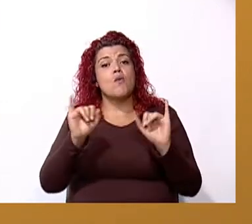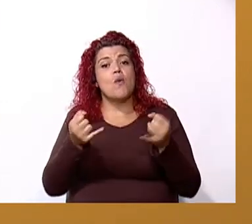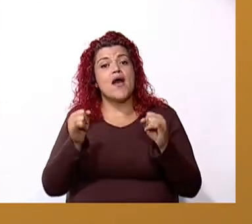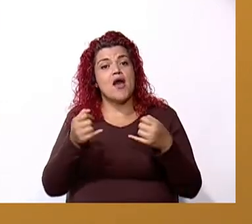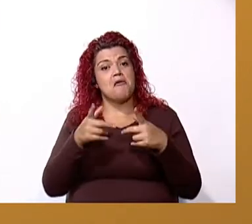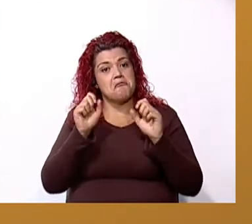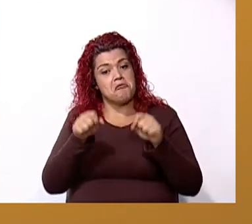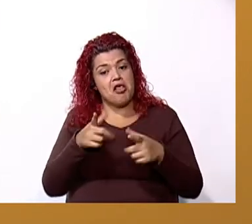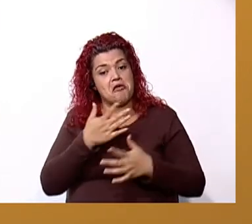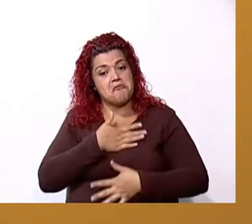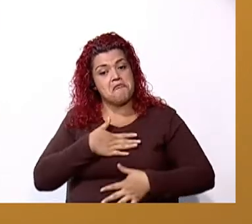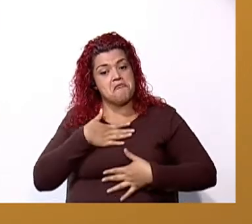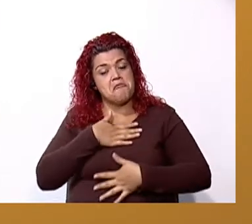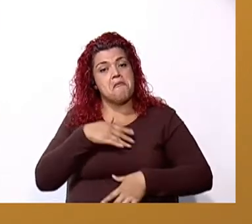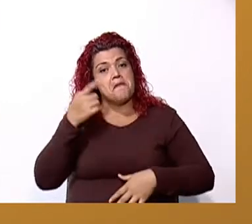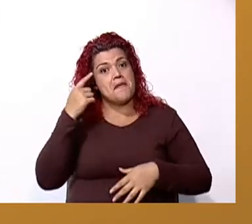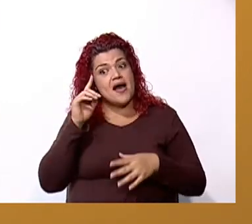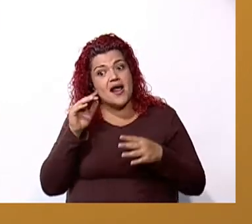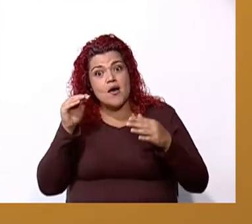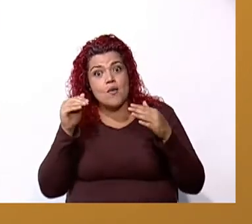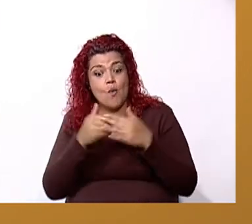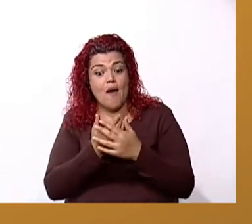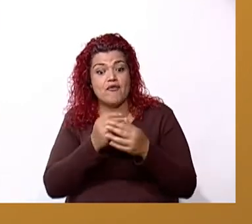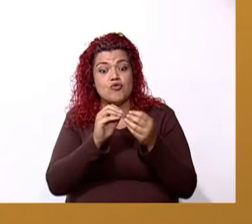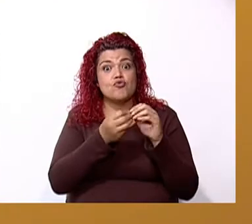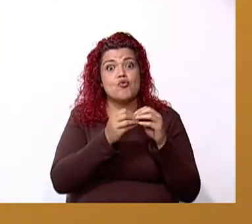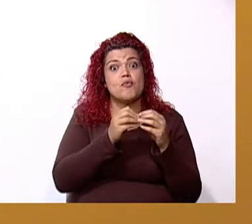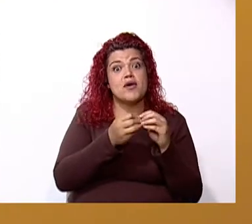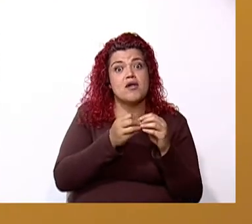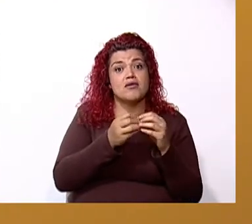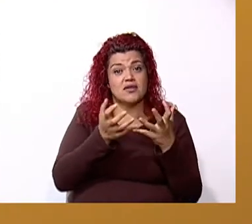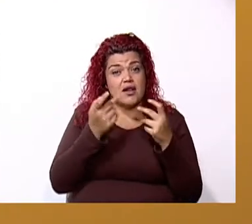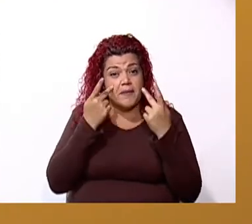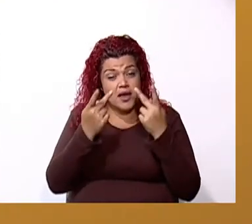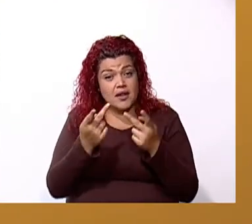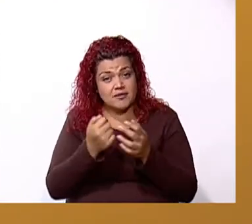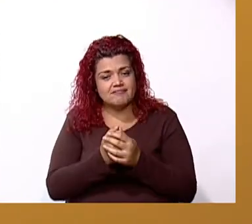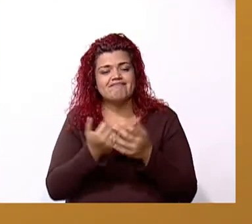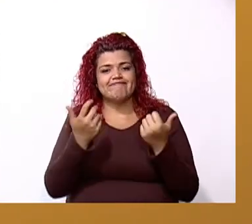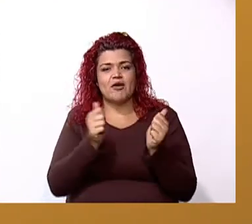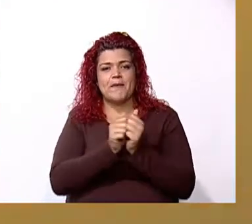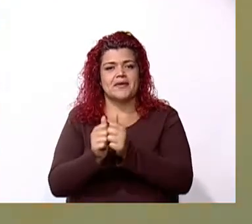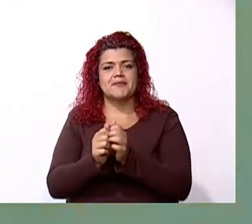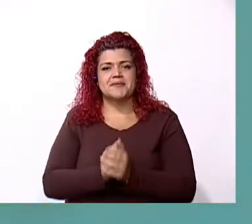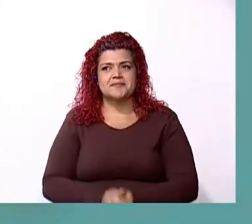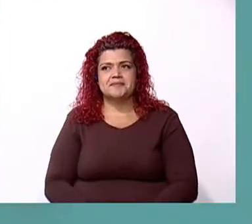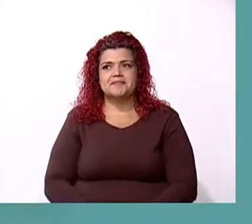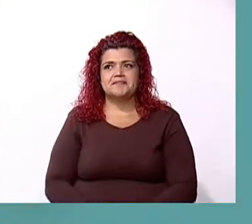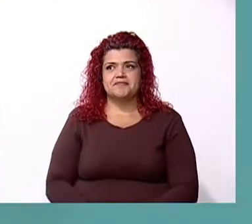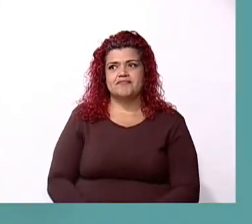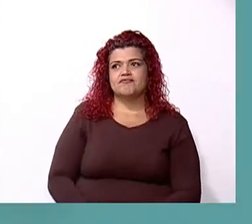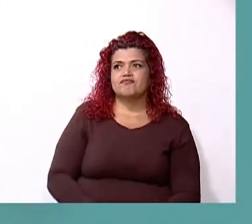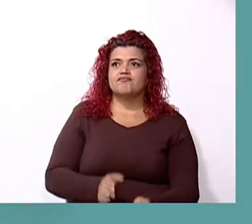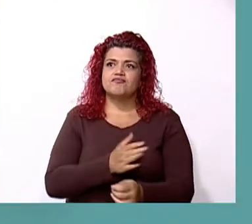también les servirá para formar nuevas cantidades. ¿Lo quieren ver? Acompáñenme.